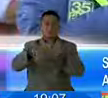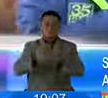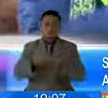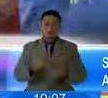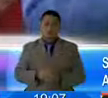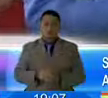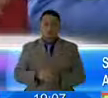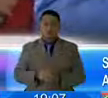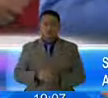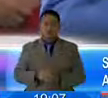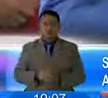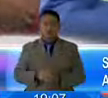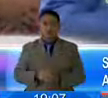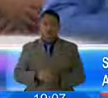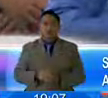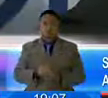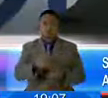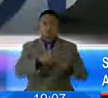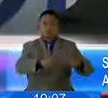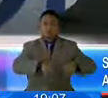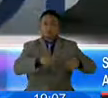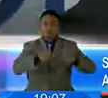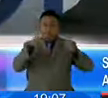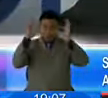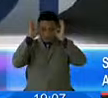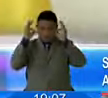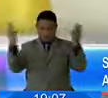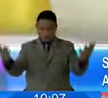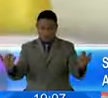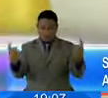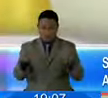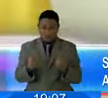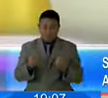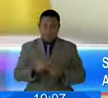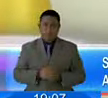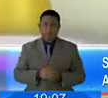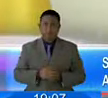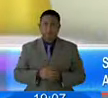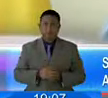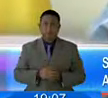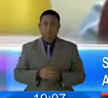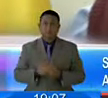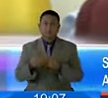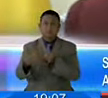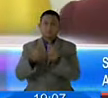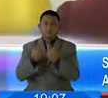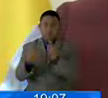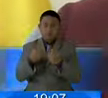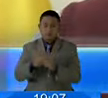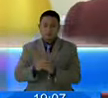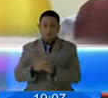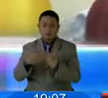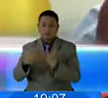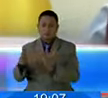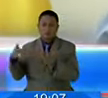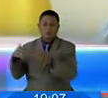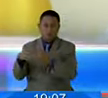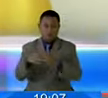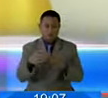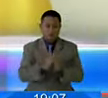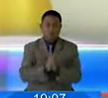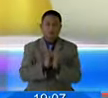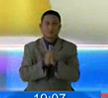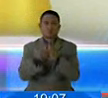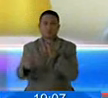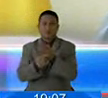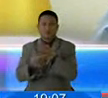candidatos presidenciables, Lenín Moreno y Guillermo Lasso. Porque el diálogo no es hacer blogs, white papers y libros